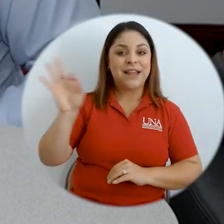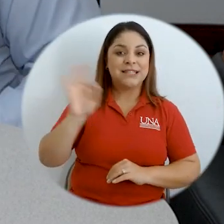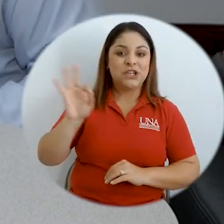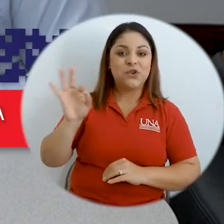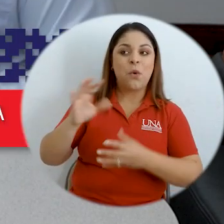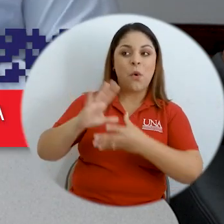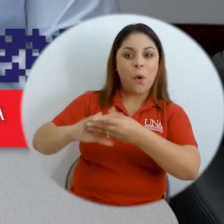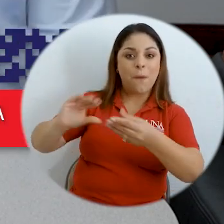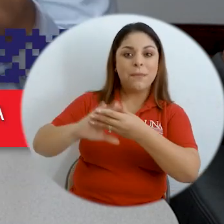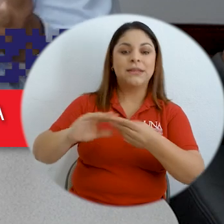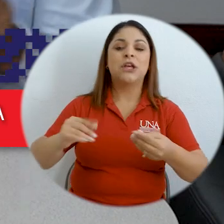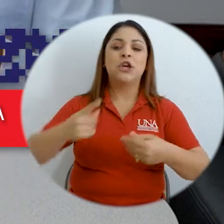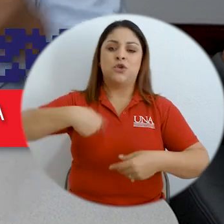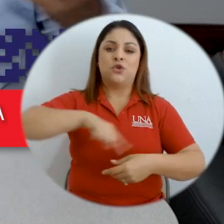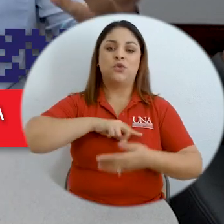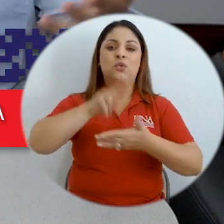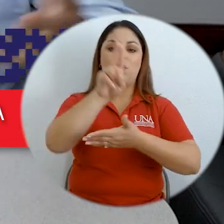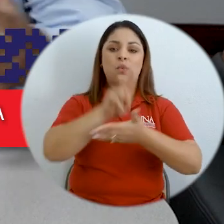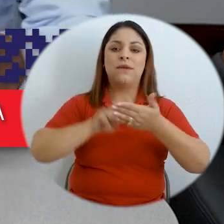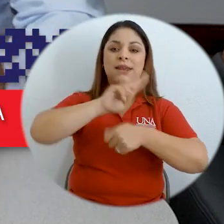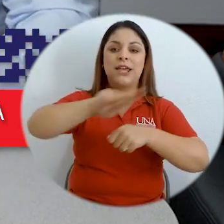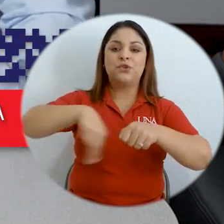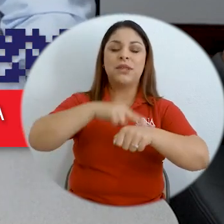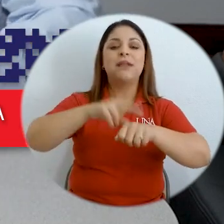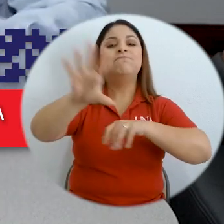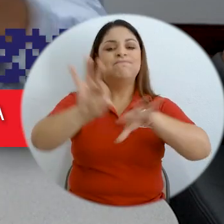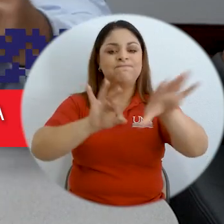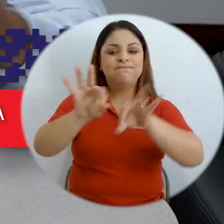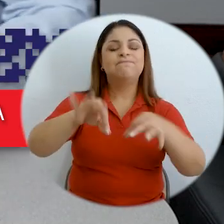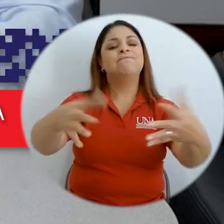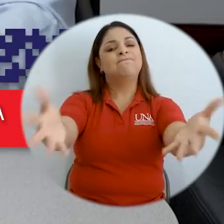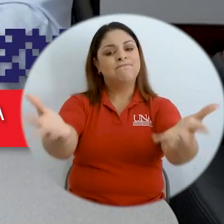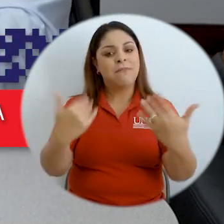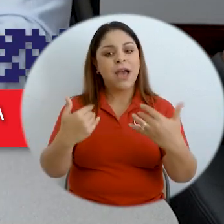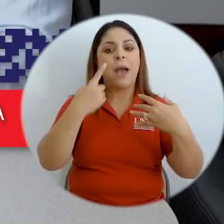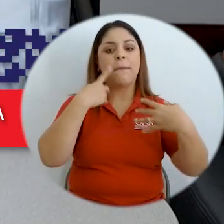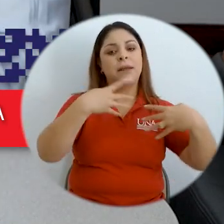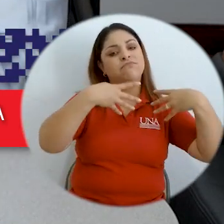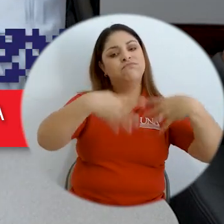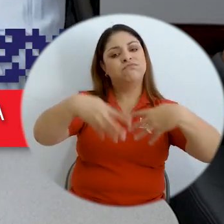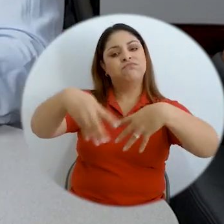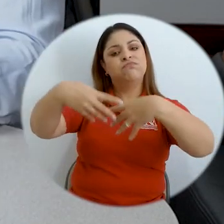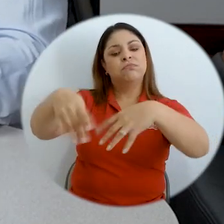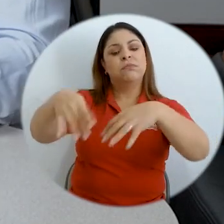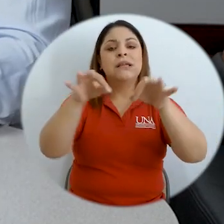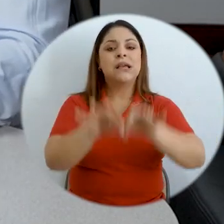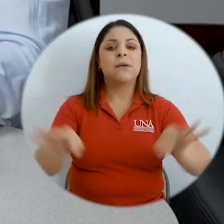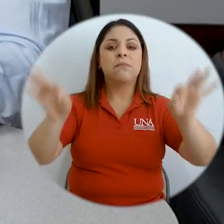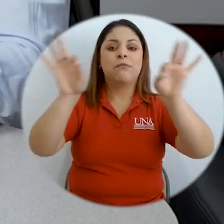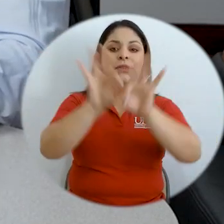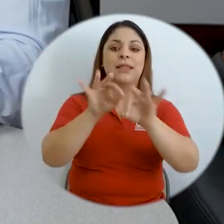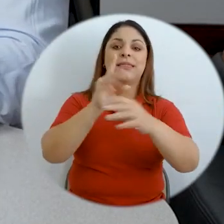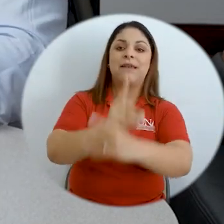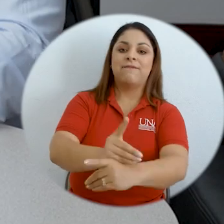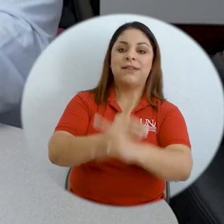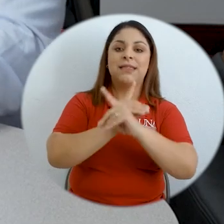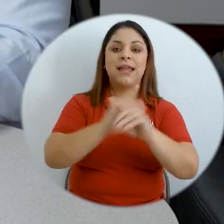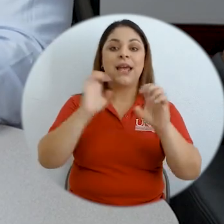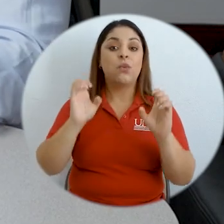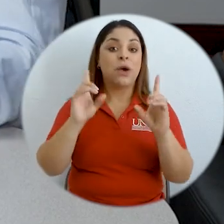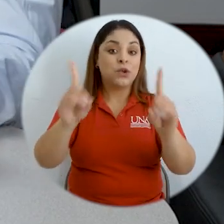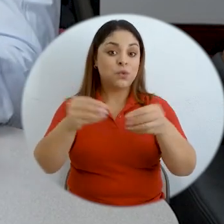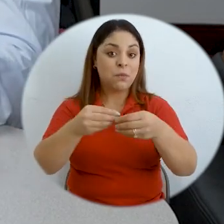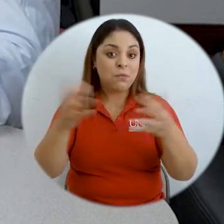nos comenta, hacemos la invitación desde la Universidad Nacional para plegarnos a esta importante movilización nacional en defensa de la